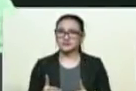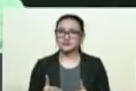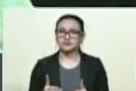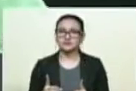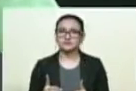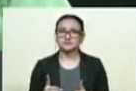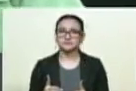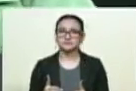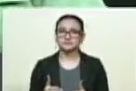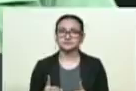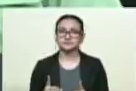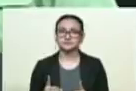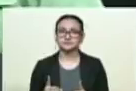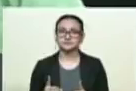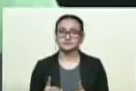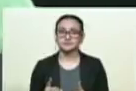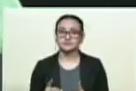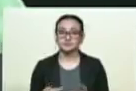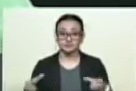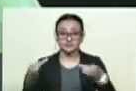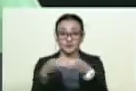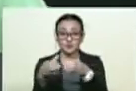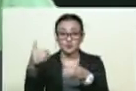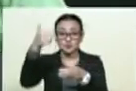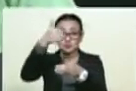de la Superintendencia de Criptomoneda,